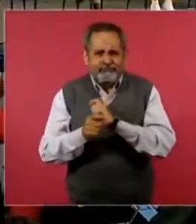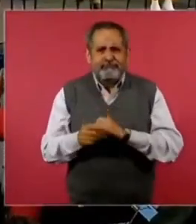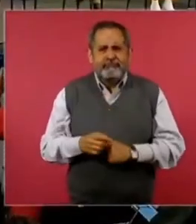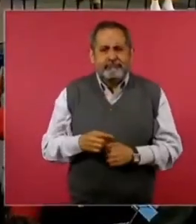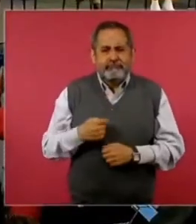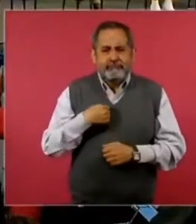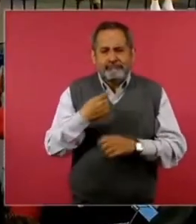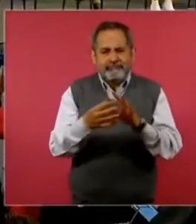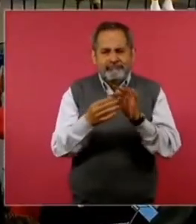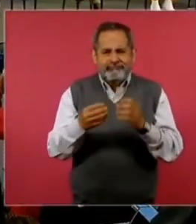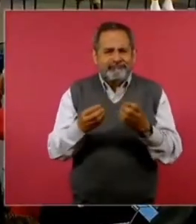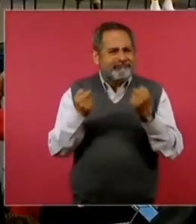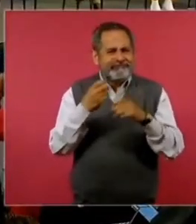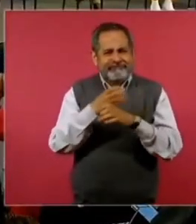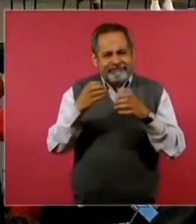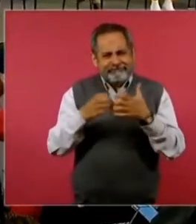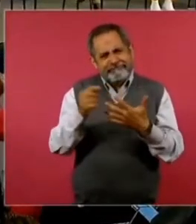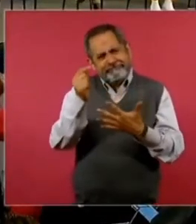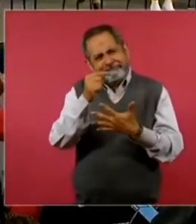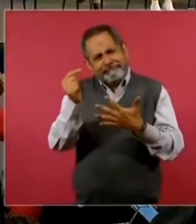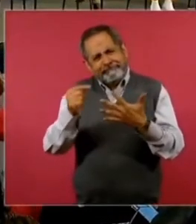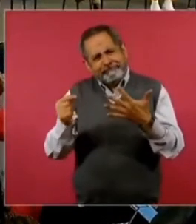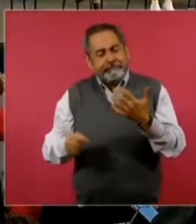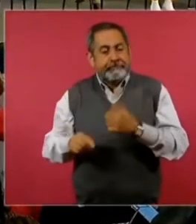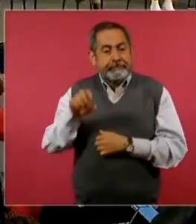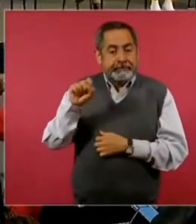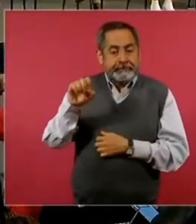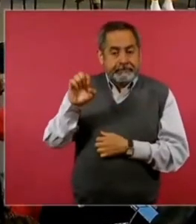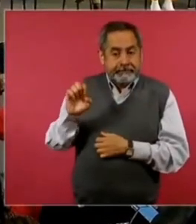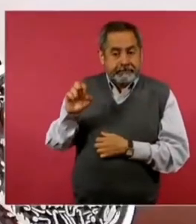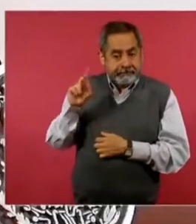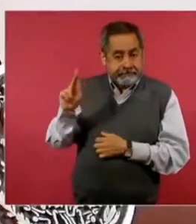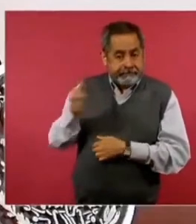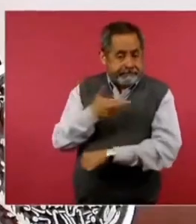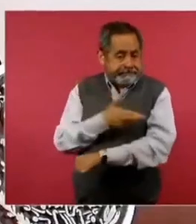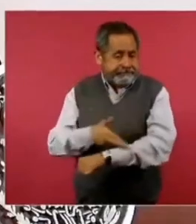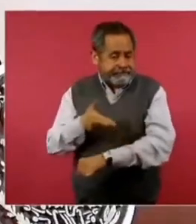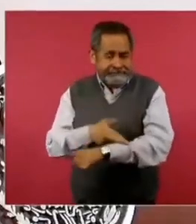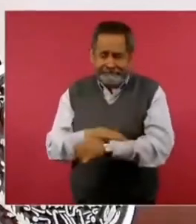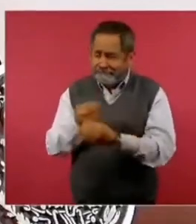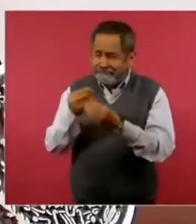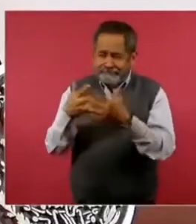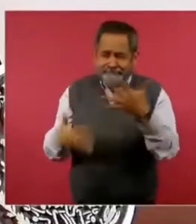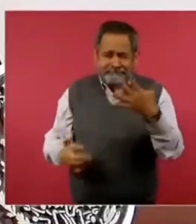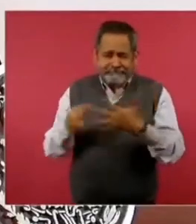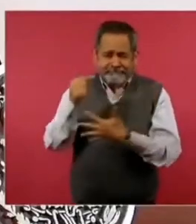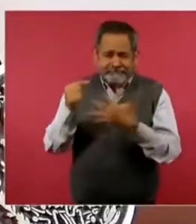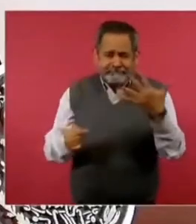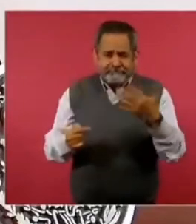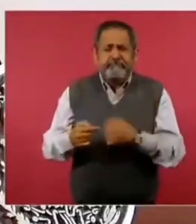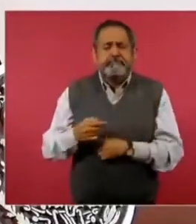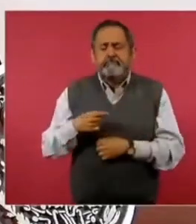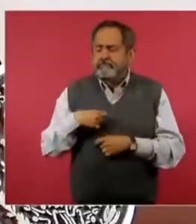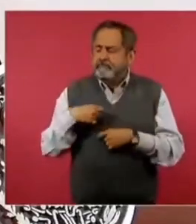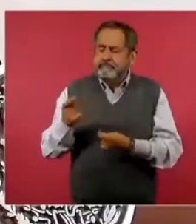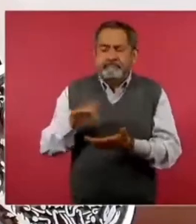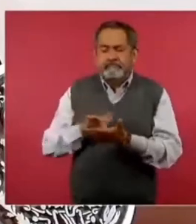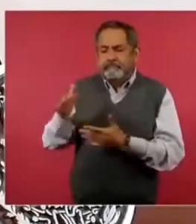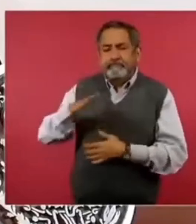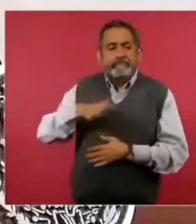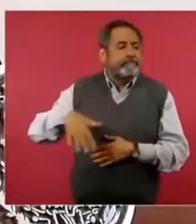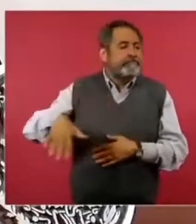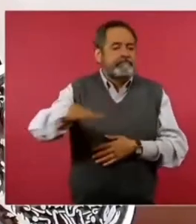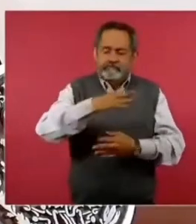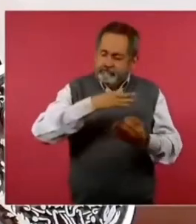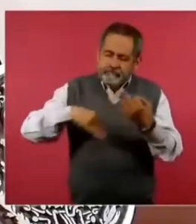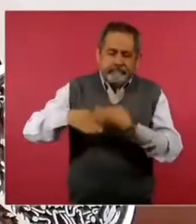muchas cosas más que se han hecho en la Secretaría de Educación Pública y aprovecho este momento para agradecer el trabajo de todo